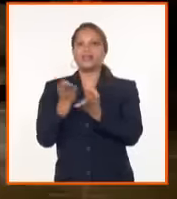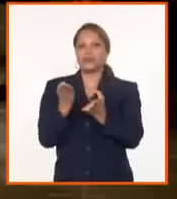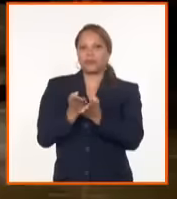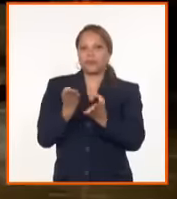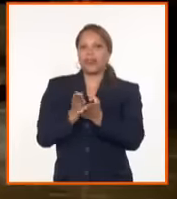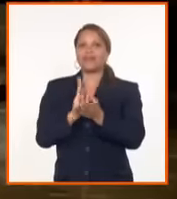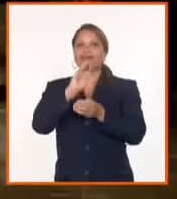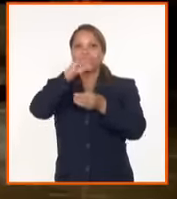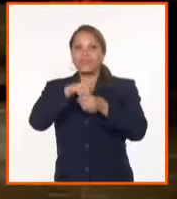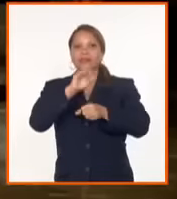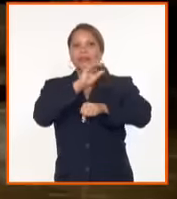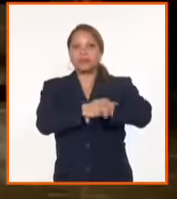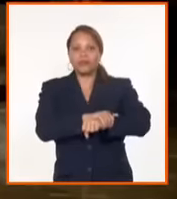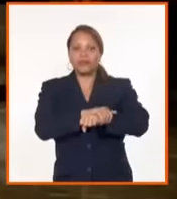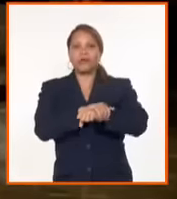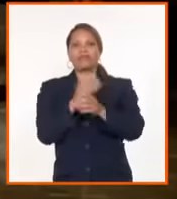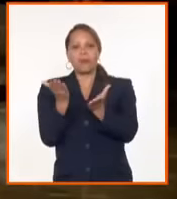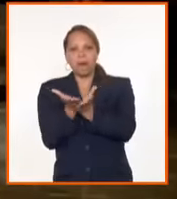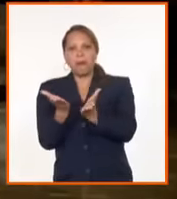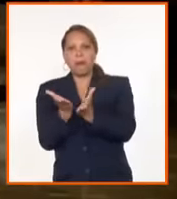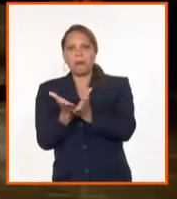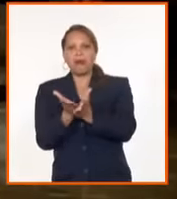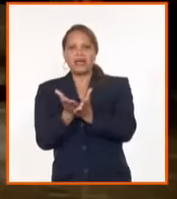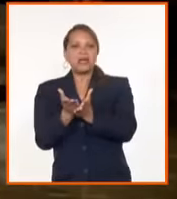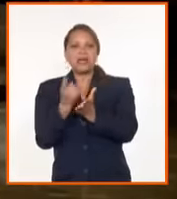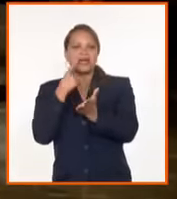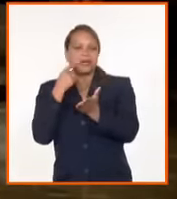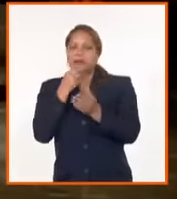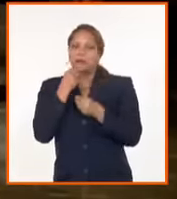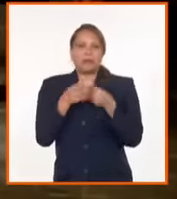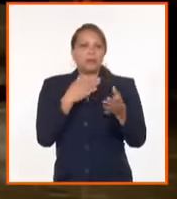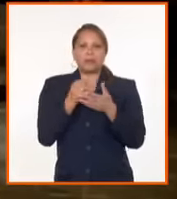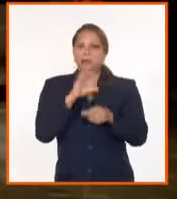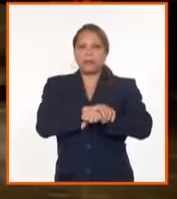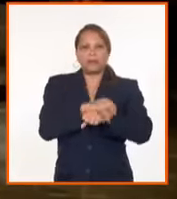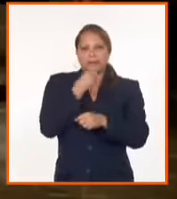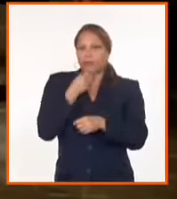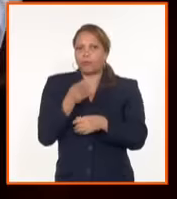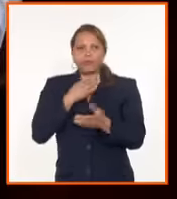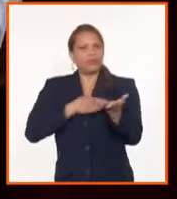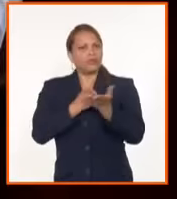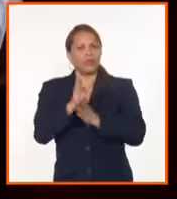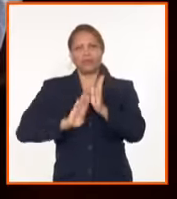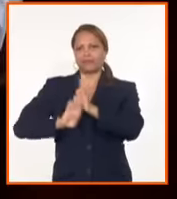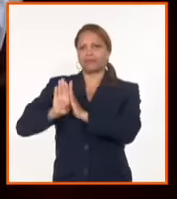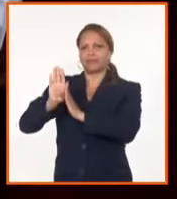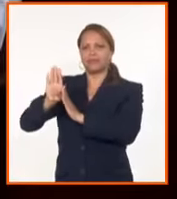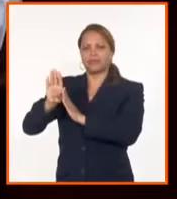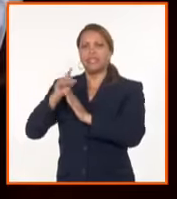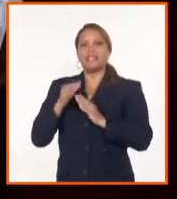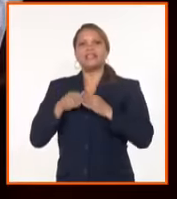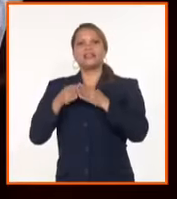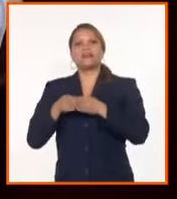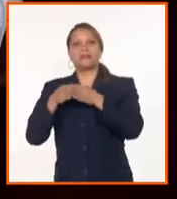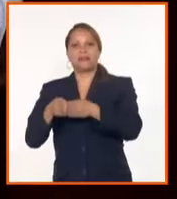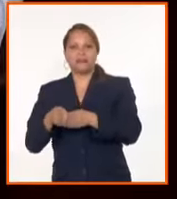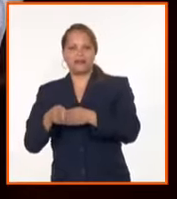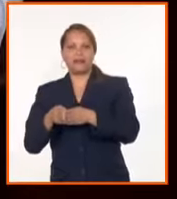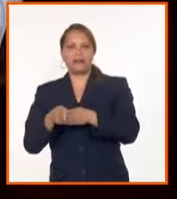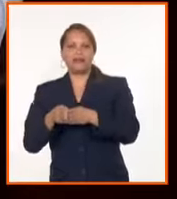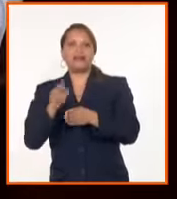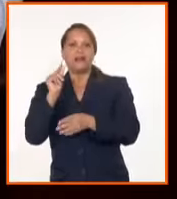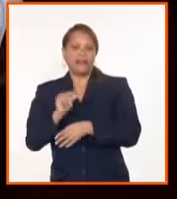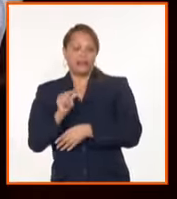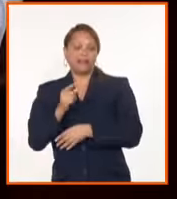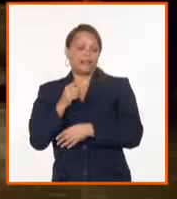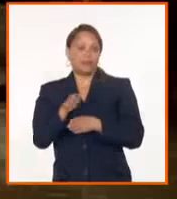crecieron. No lo vieron como una desgracia. No lo vieron como una desgracia. El desembarco del Granma con todas sus vicisitudes y